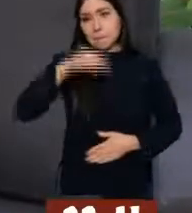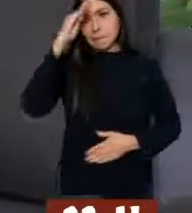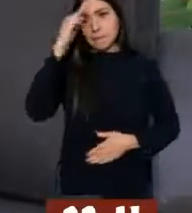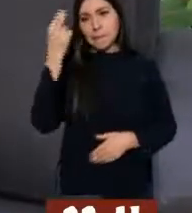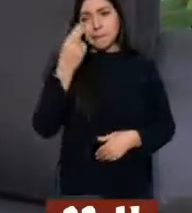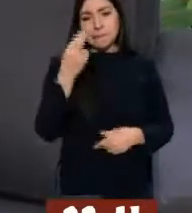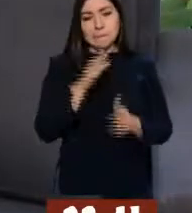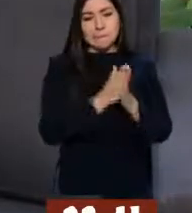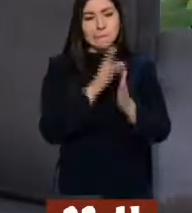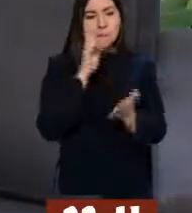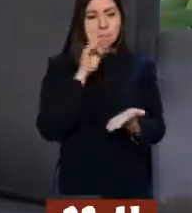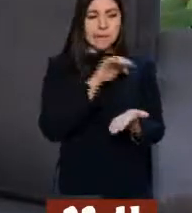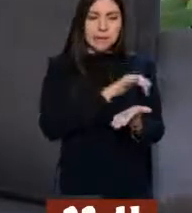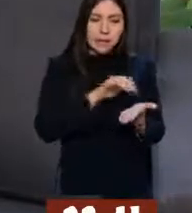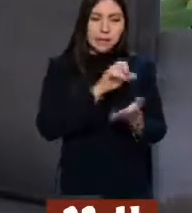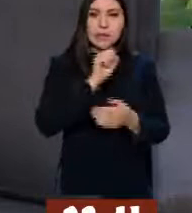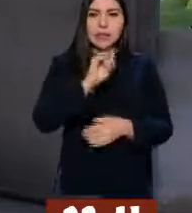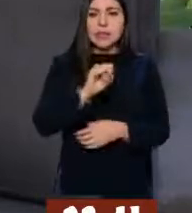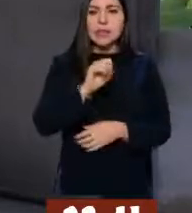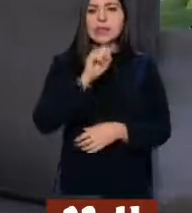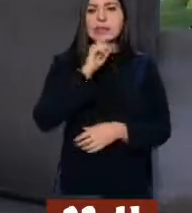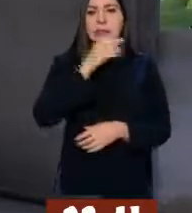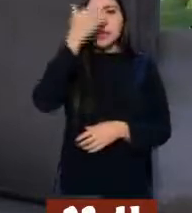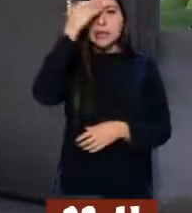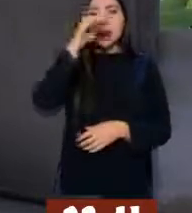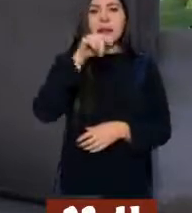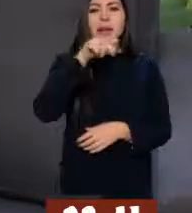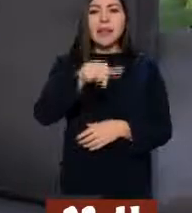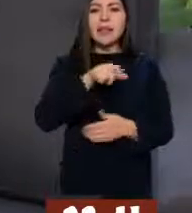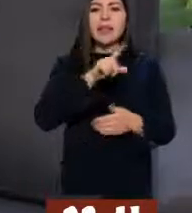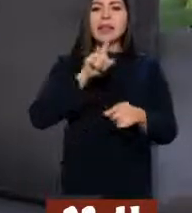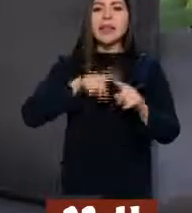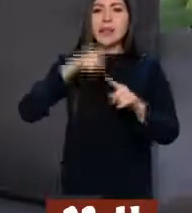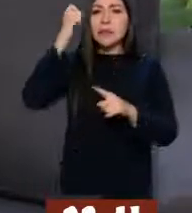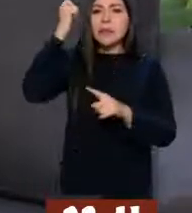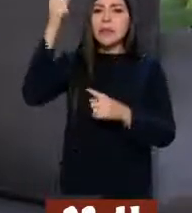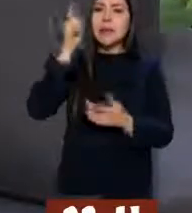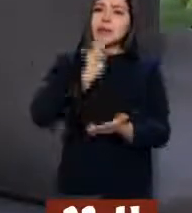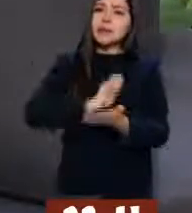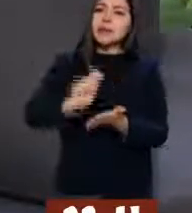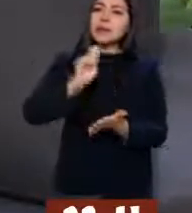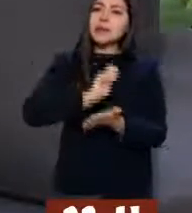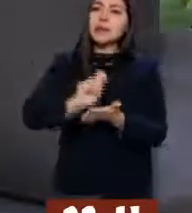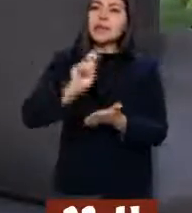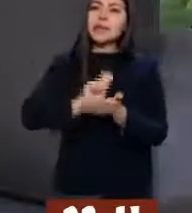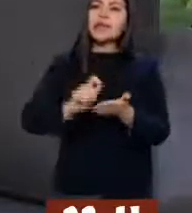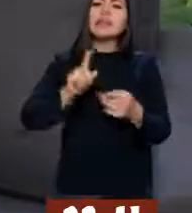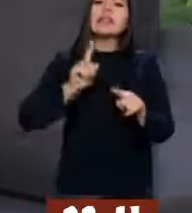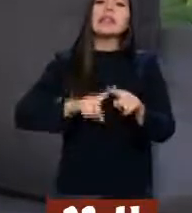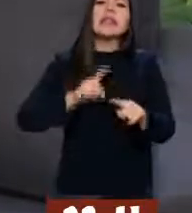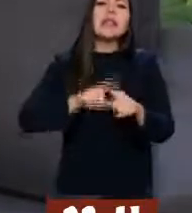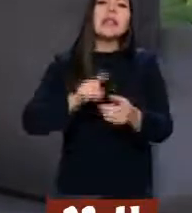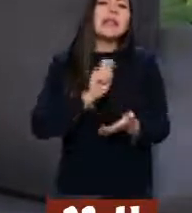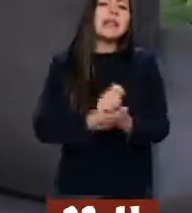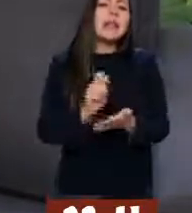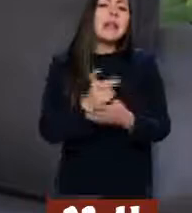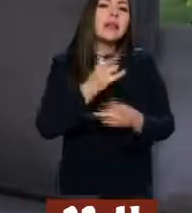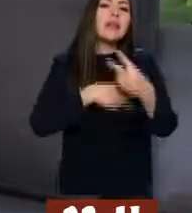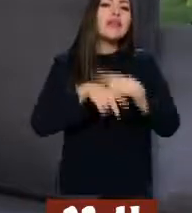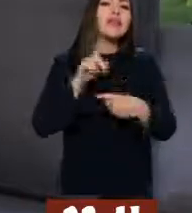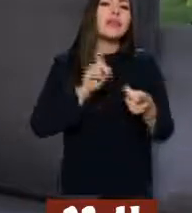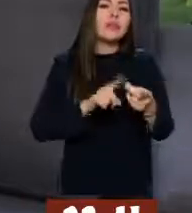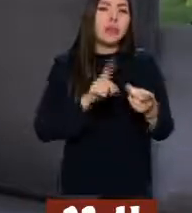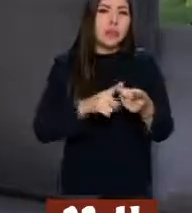supuesto, pero además tomar en cuenta de dónde viene quién es la persona que es la autora y